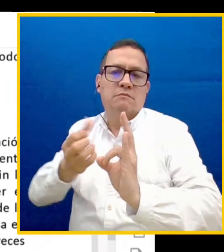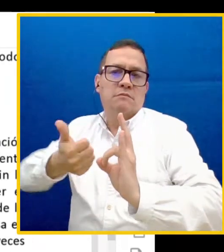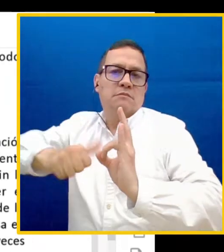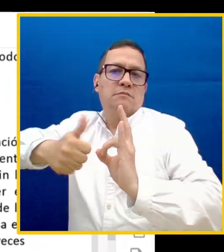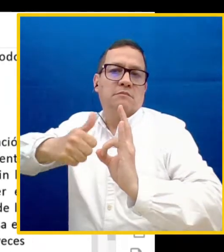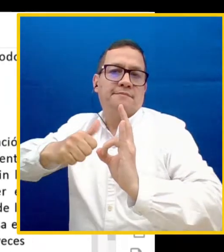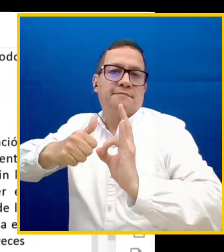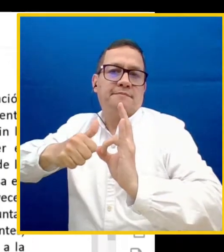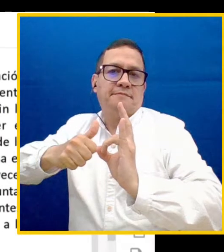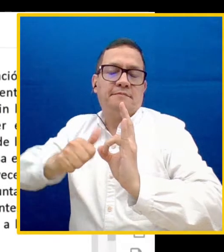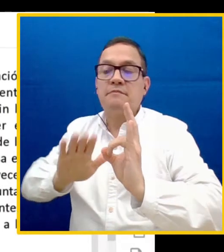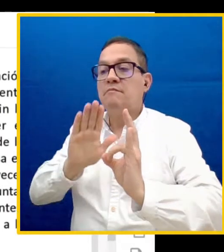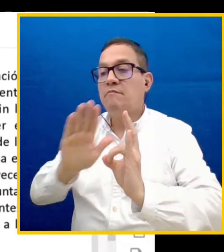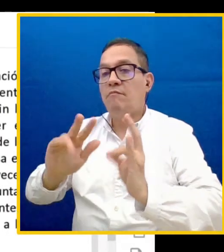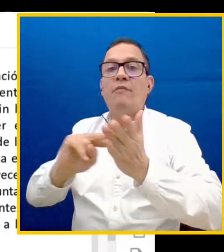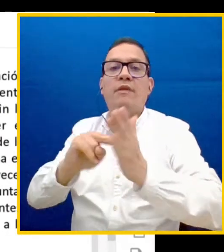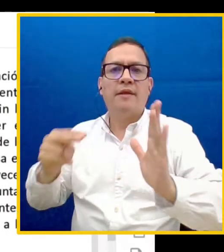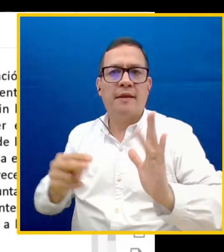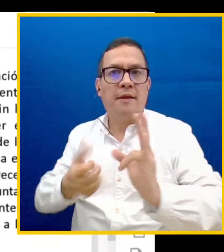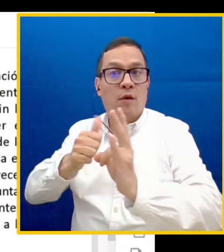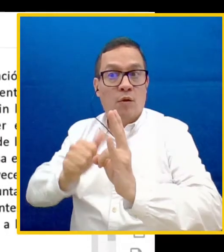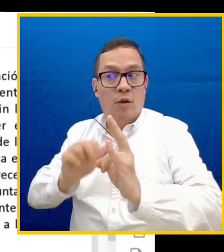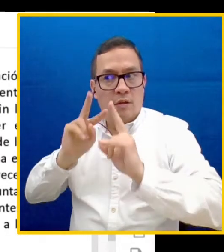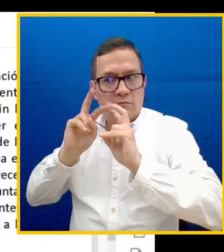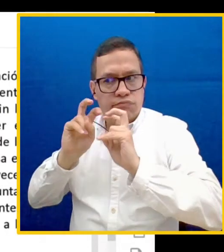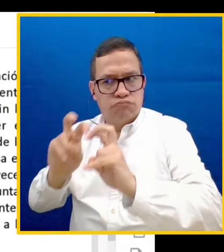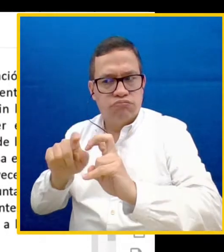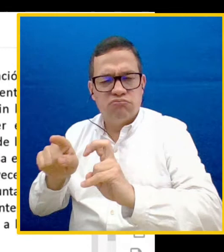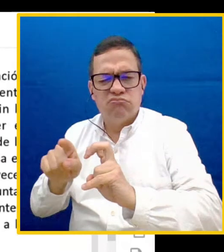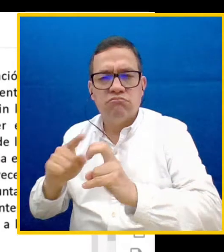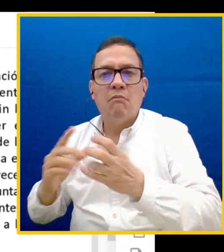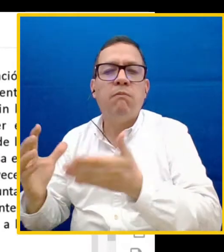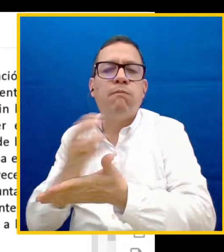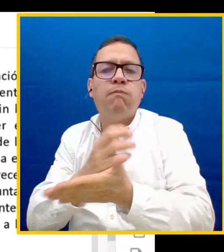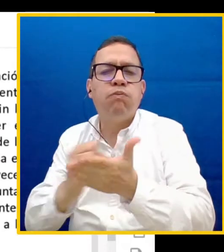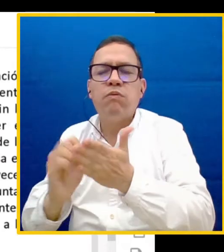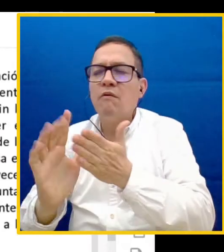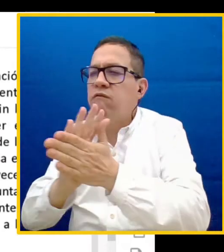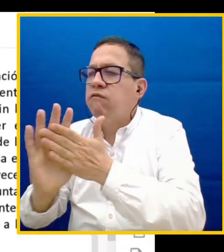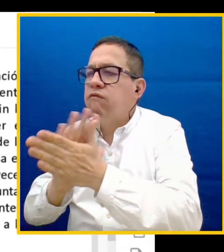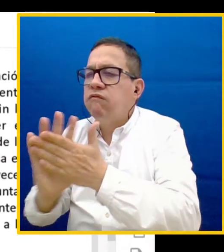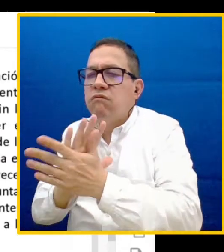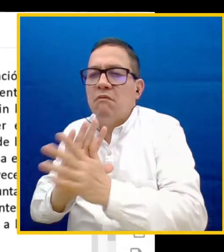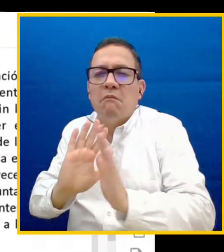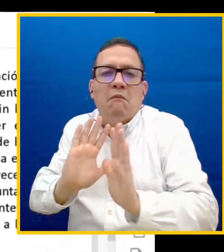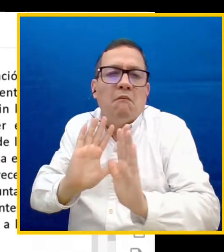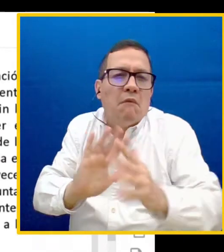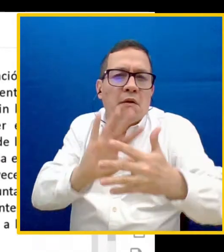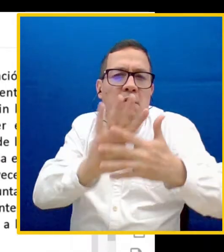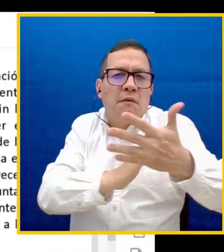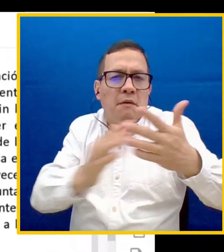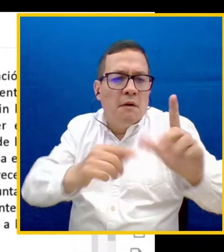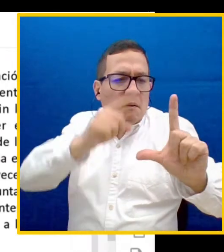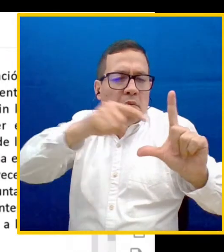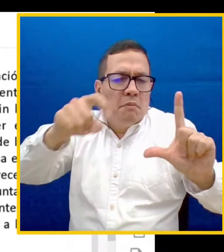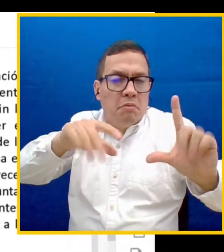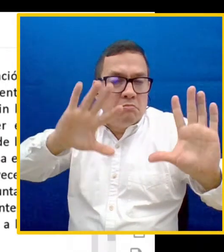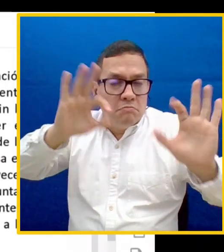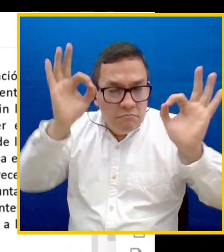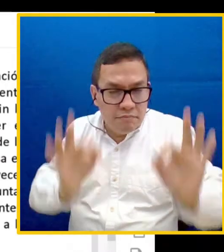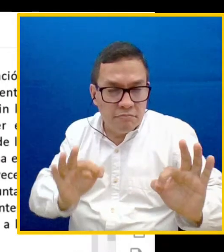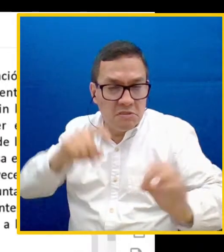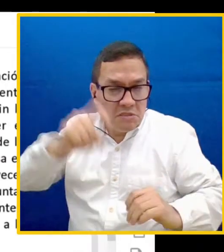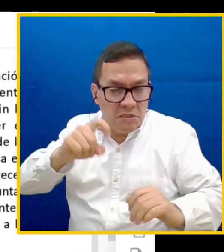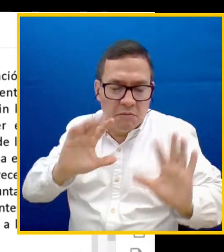Las técnicas cualitativas de investigación recaban datos sin emplear necesariamente matrices estadísticas y, por